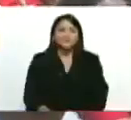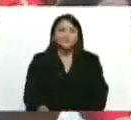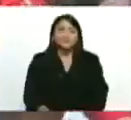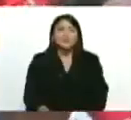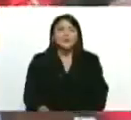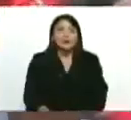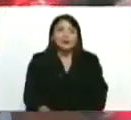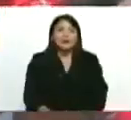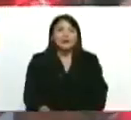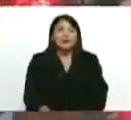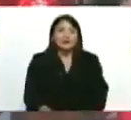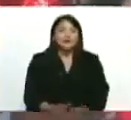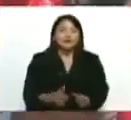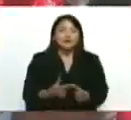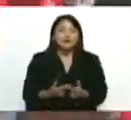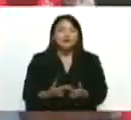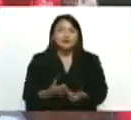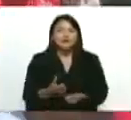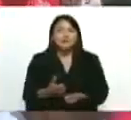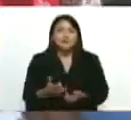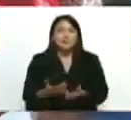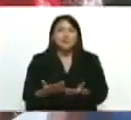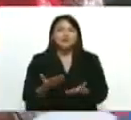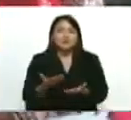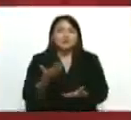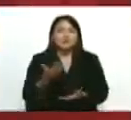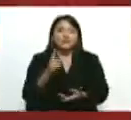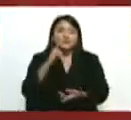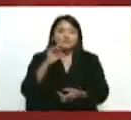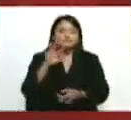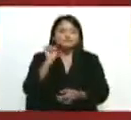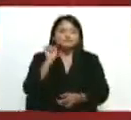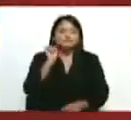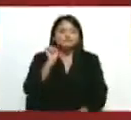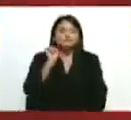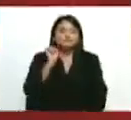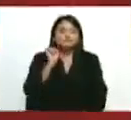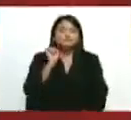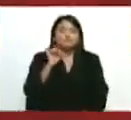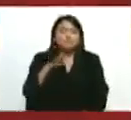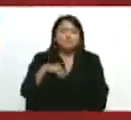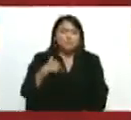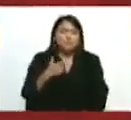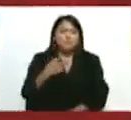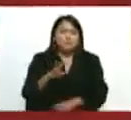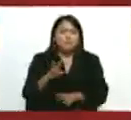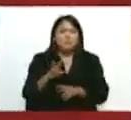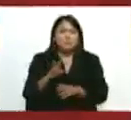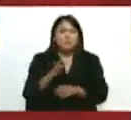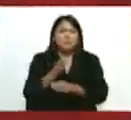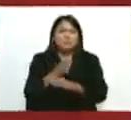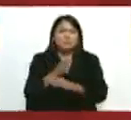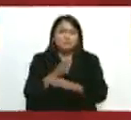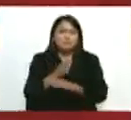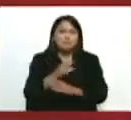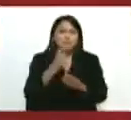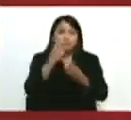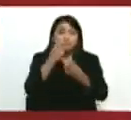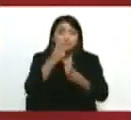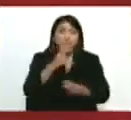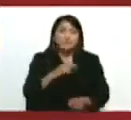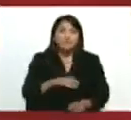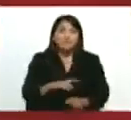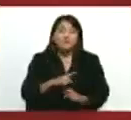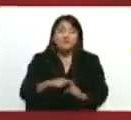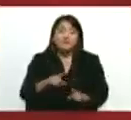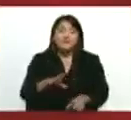Entonces, es esencial tener claridad. Sí, ellos pueden caminar, ¿cómo no? Pero cada quien tiene que asumir